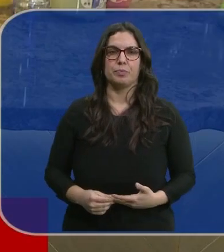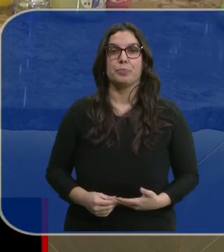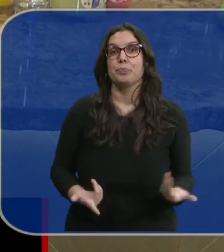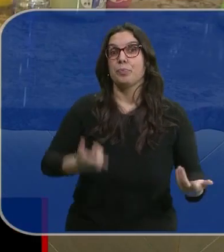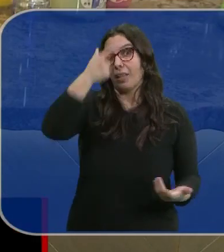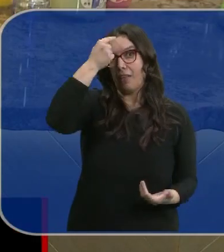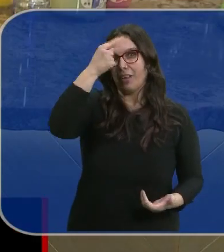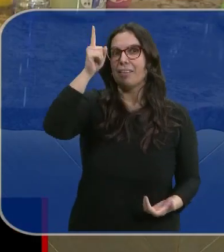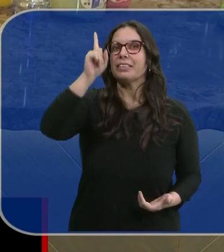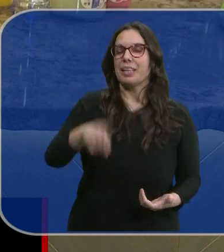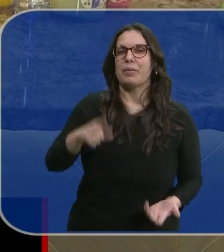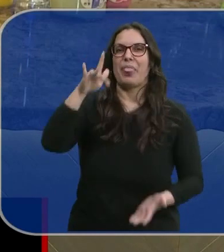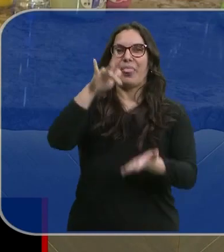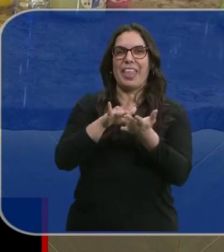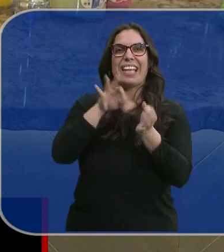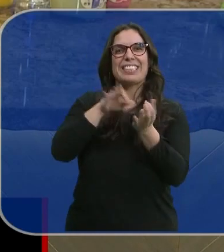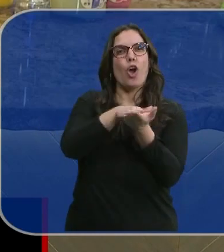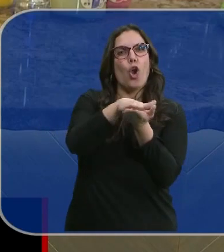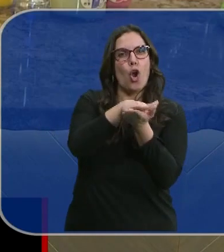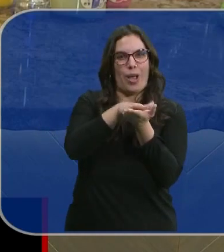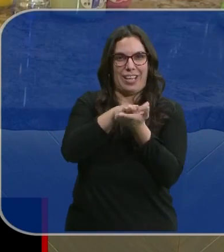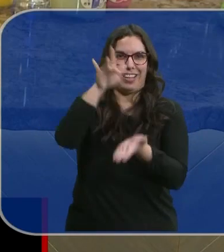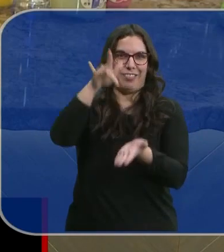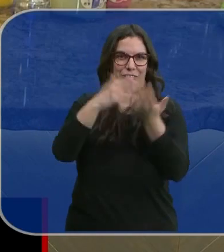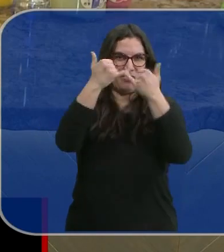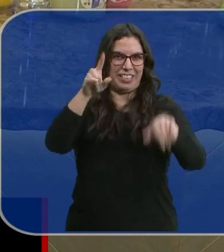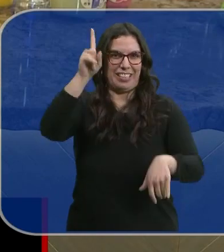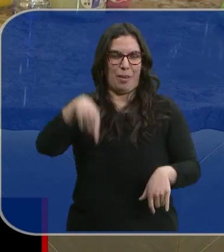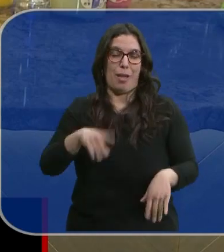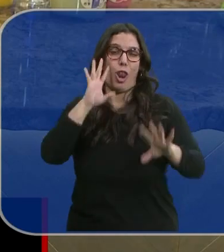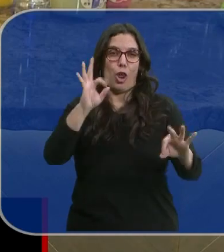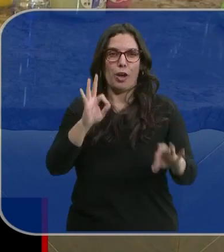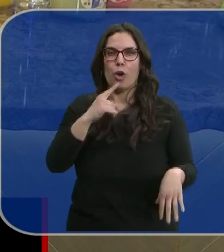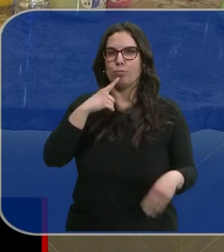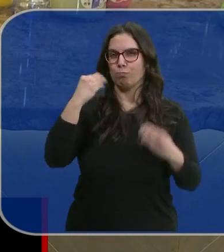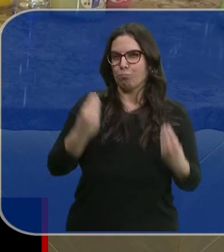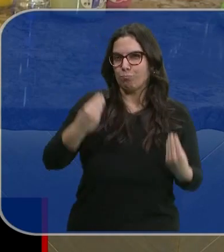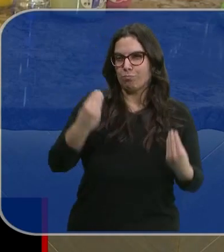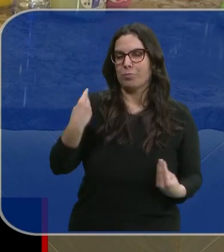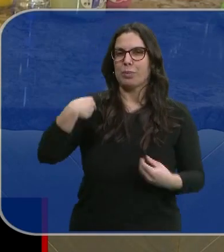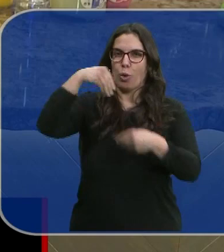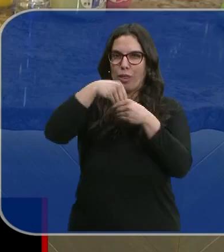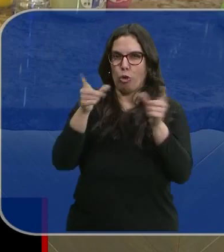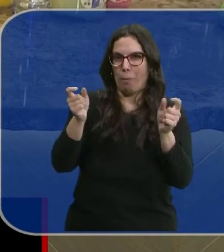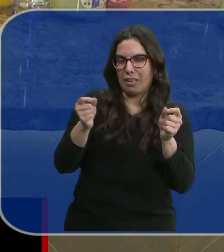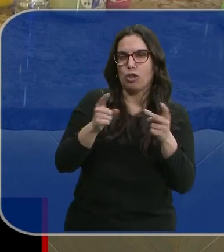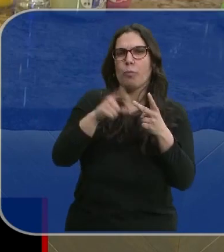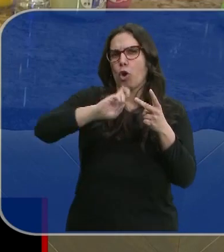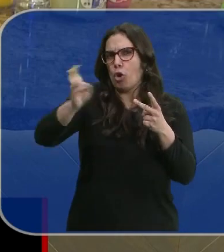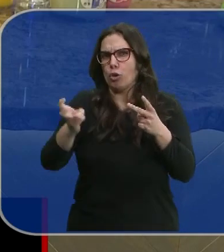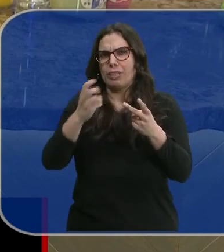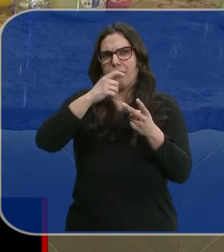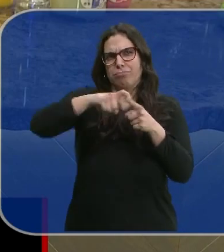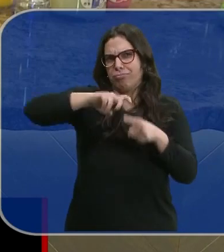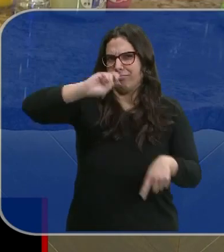En Ávila también celebramos el Día de la Croqueta, como no podía ser de otra manera, suculenta como esta que es de marisco, pero puede haber croquetas